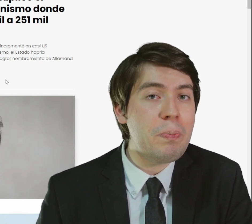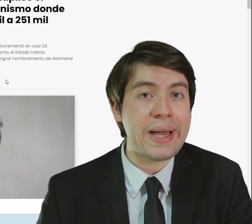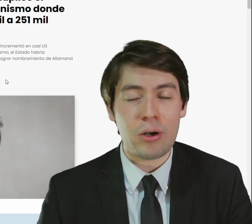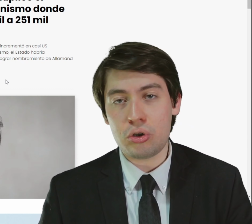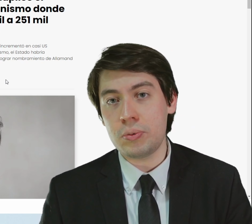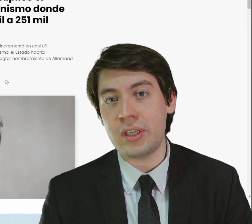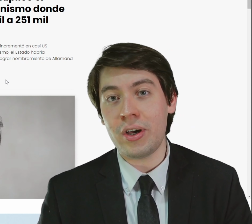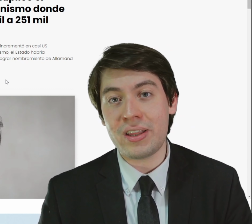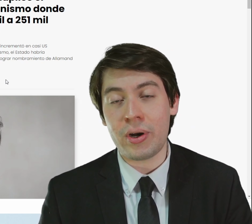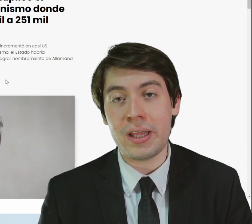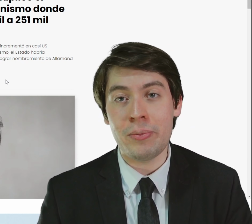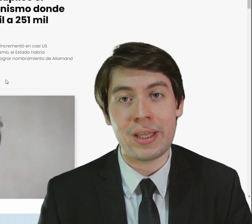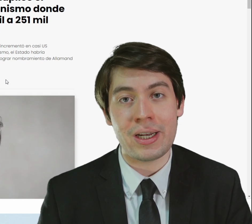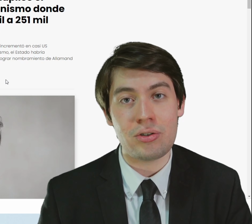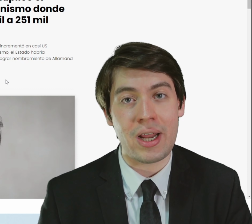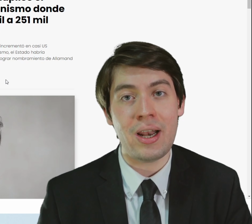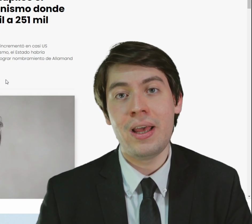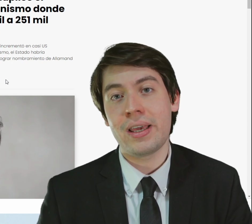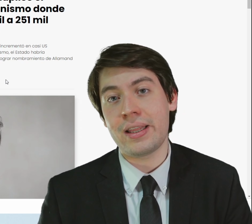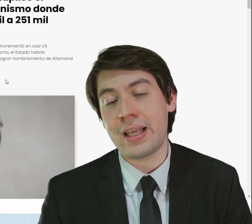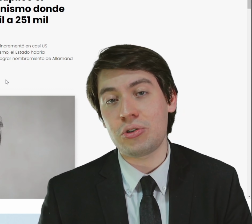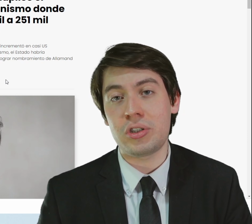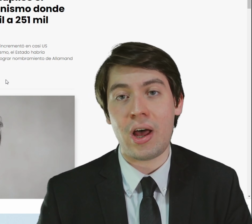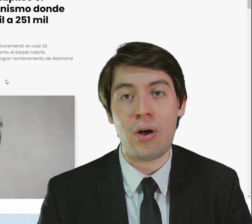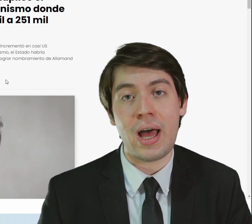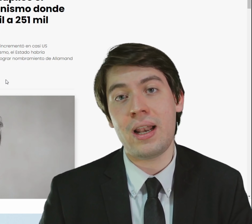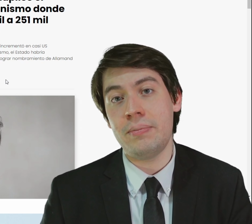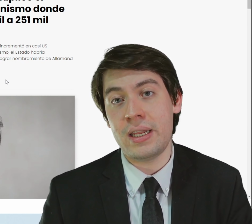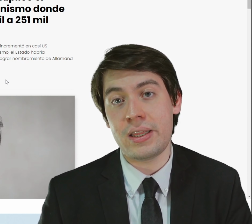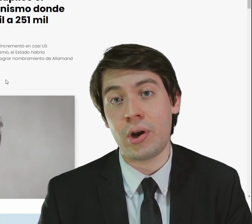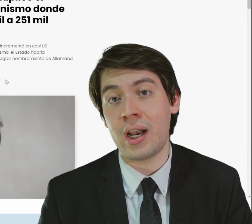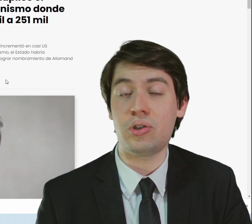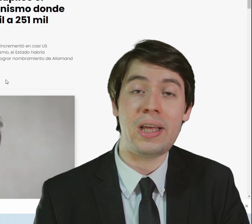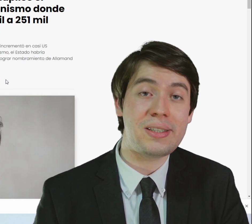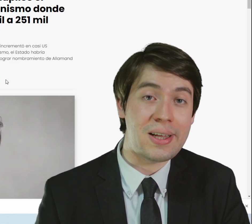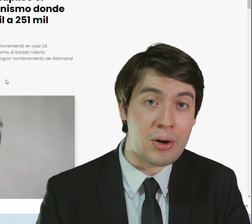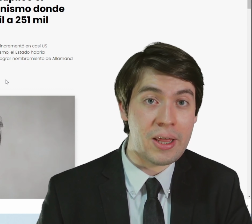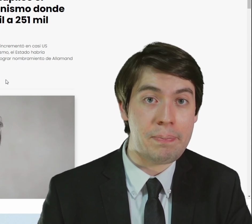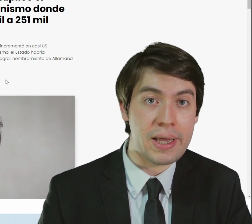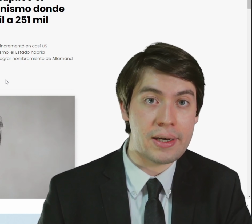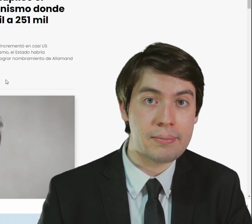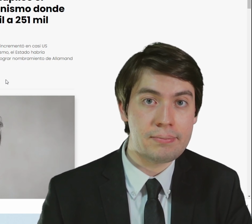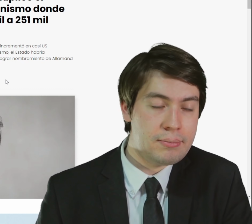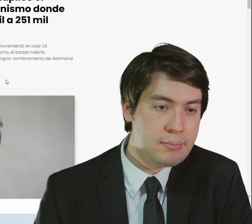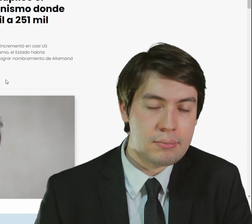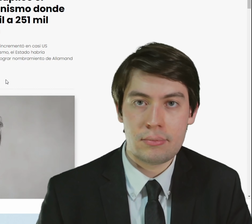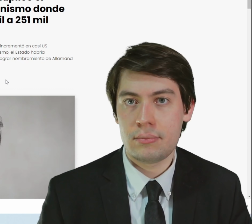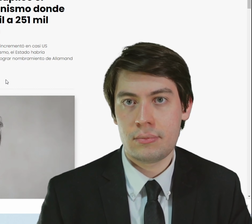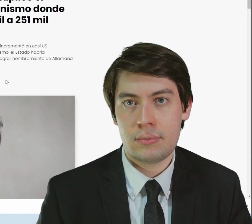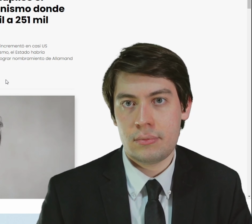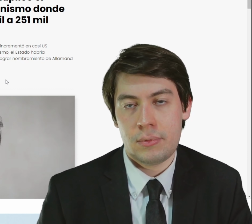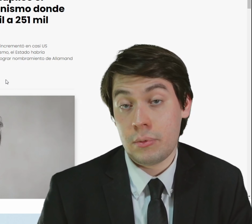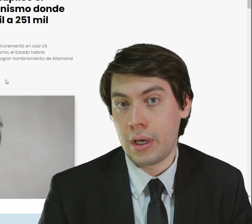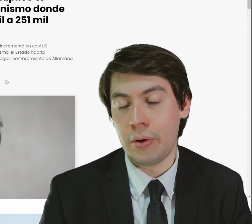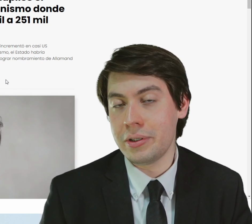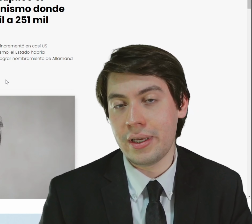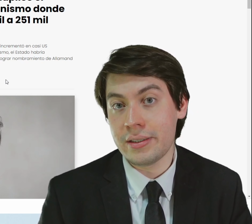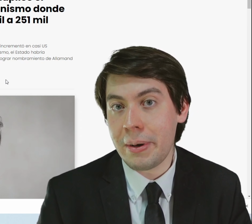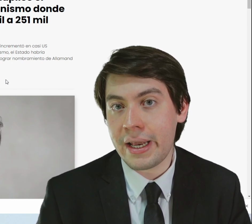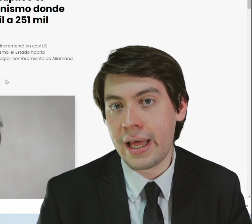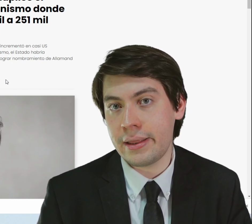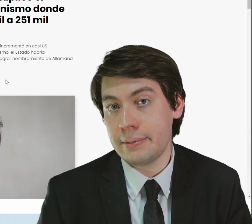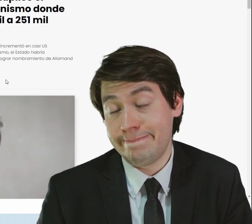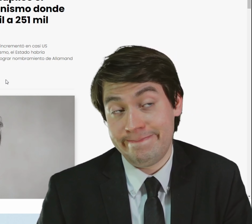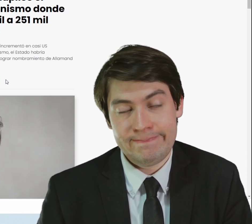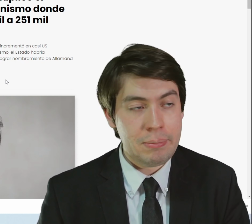empezar a duplicar los subsidios este organismo internacional que está asociado al ministerio relaciones exteriores de españa qué coincidencia